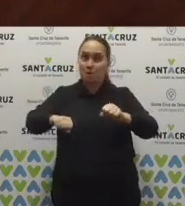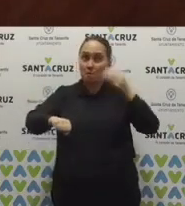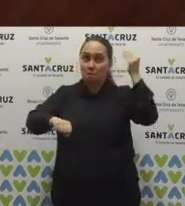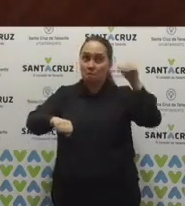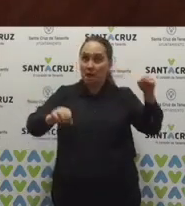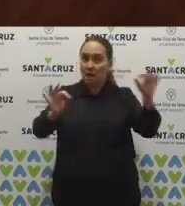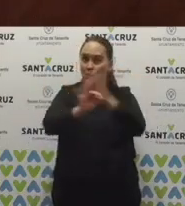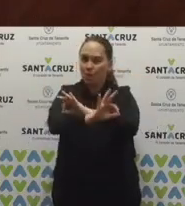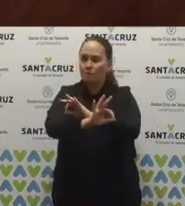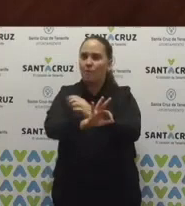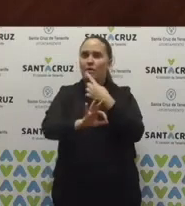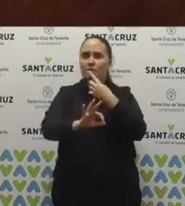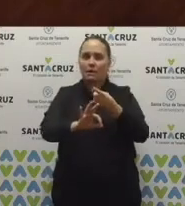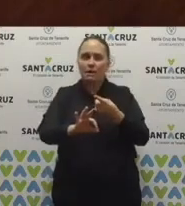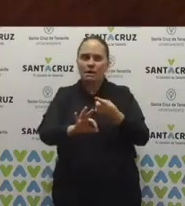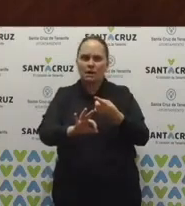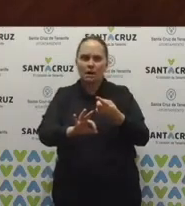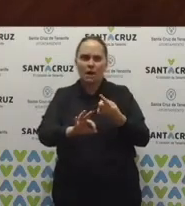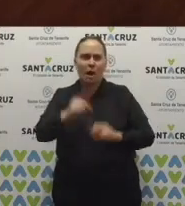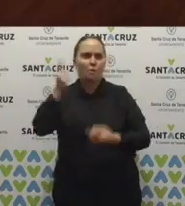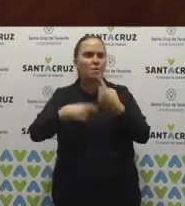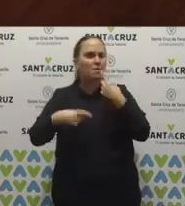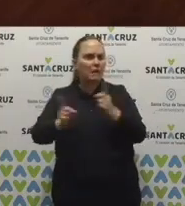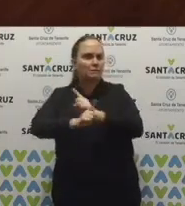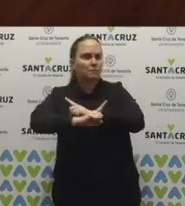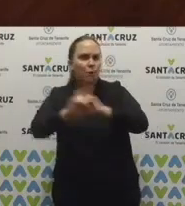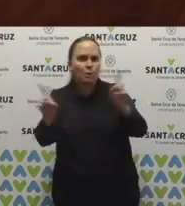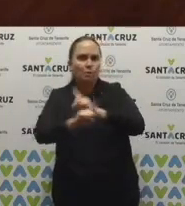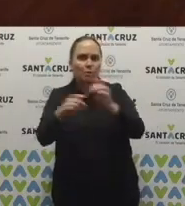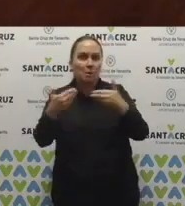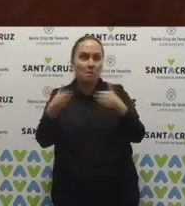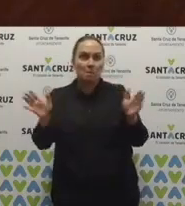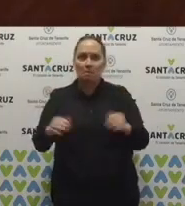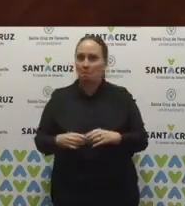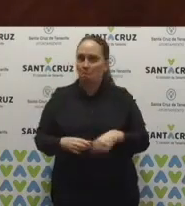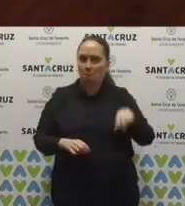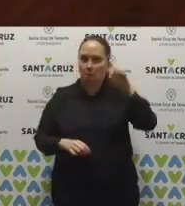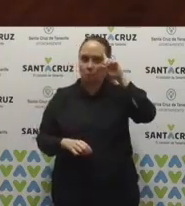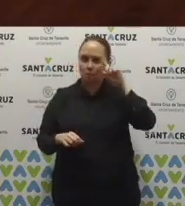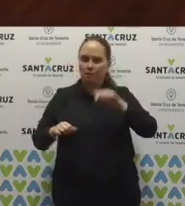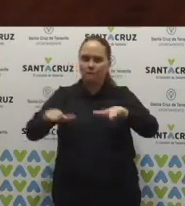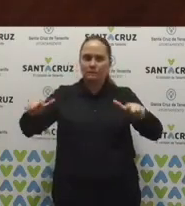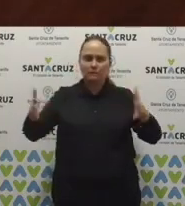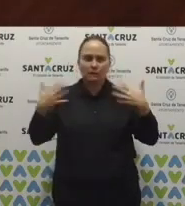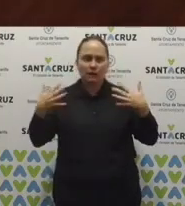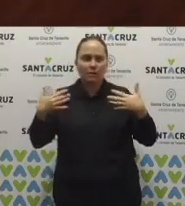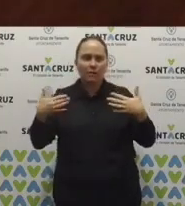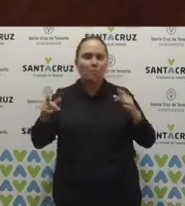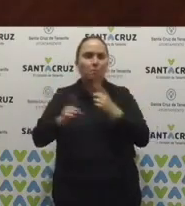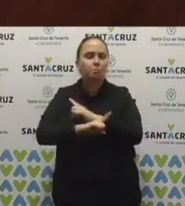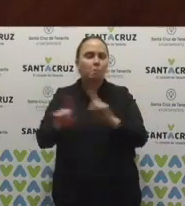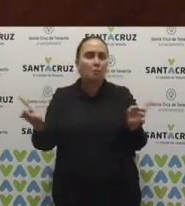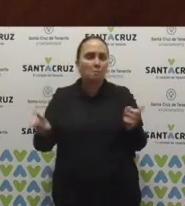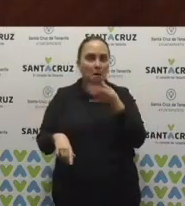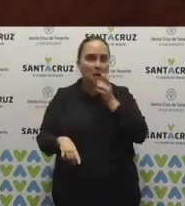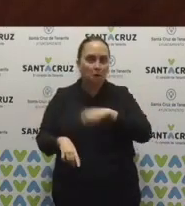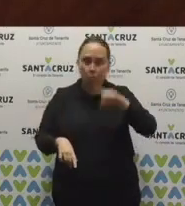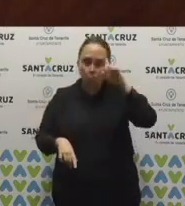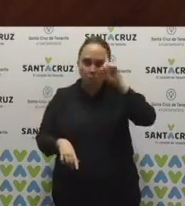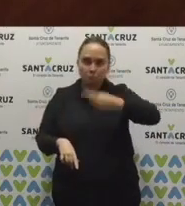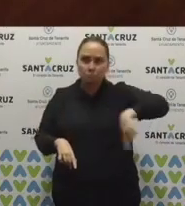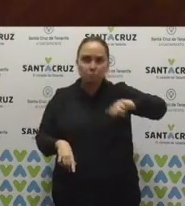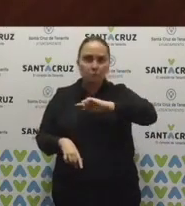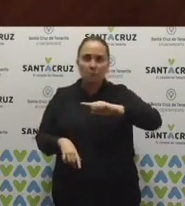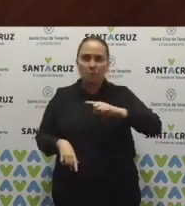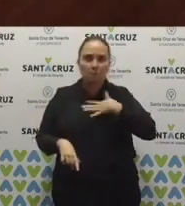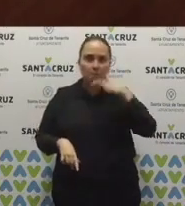que se entiende es que alguien está previendo abrir a alguien las terrazas y no sé qué terrazas tienen alguna limitación de que se le pueda abrir en este momento todas se pueden